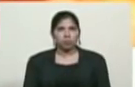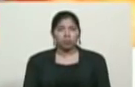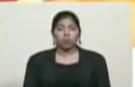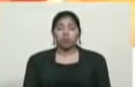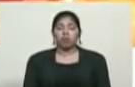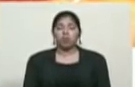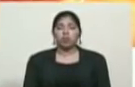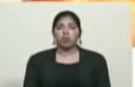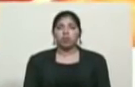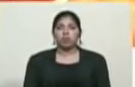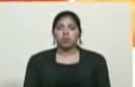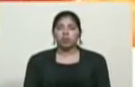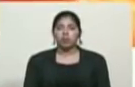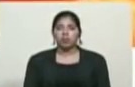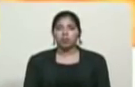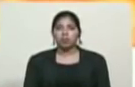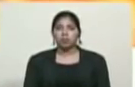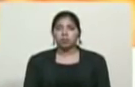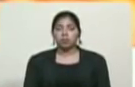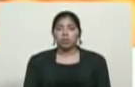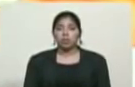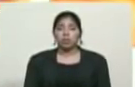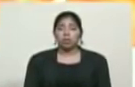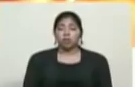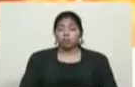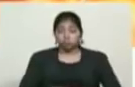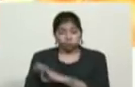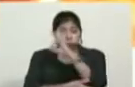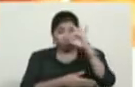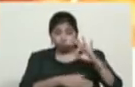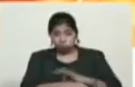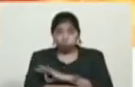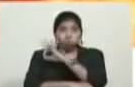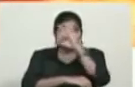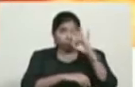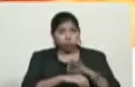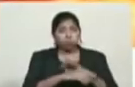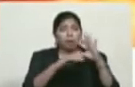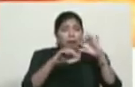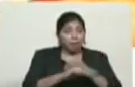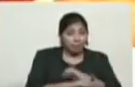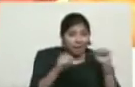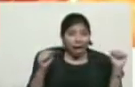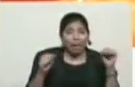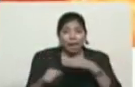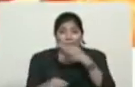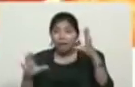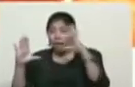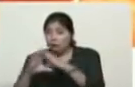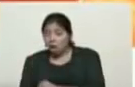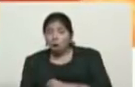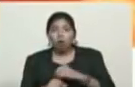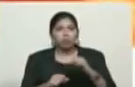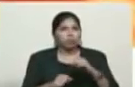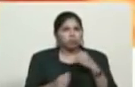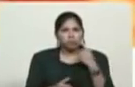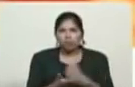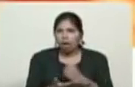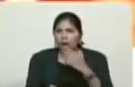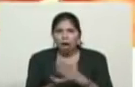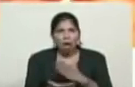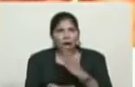de día y de noche un interrumpido de todos nuestros trabajadores y trabajadoras del sistema eléctrico nacional